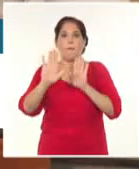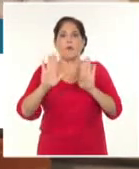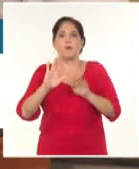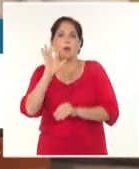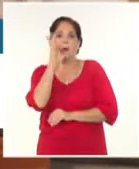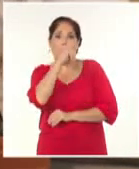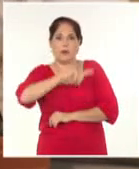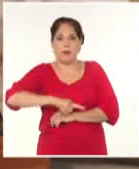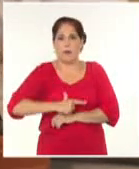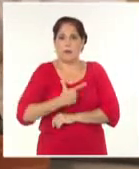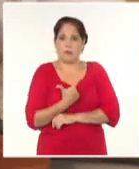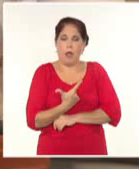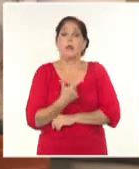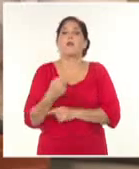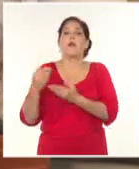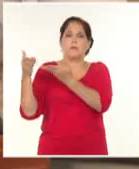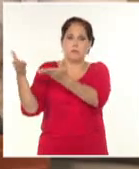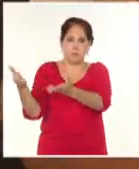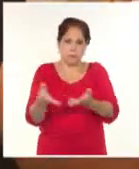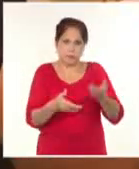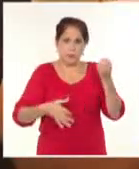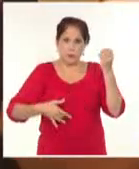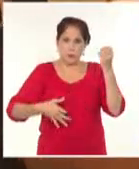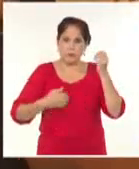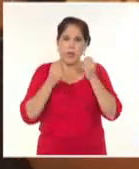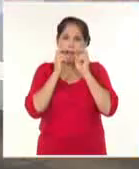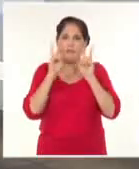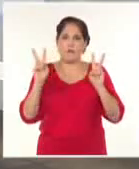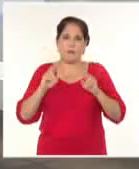Bellas Artes acogerá el concierto en vivo.